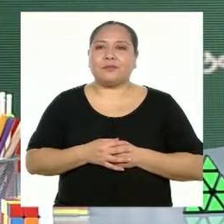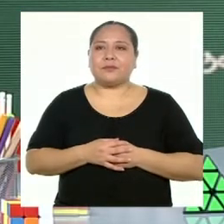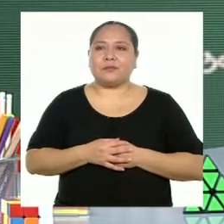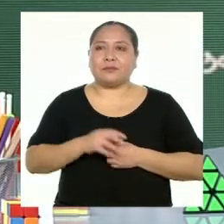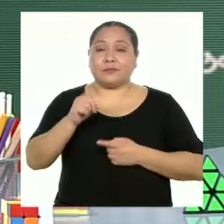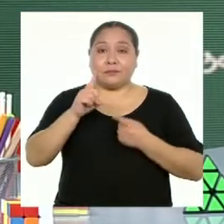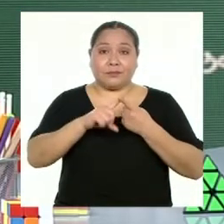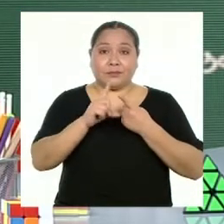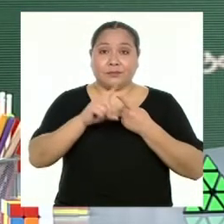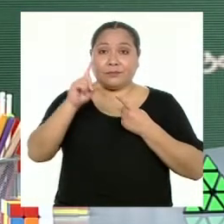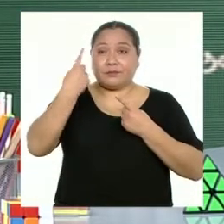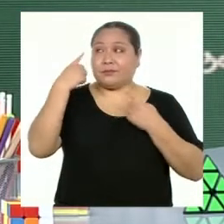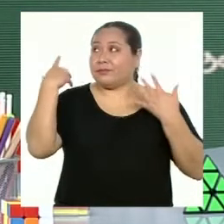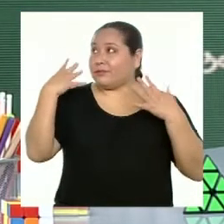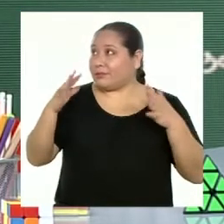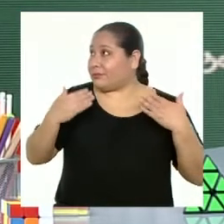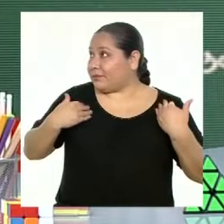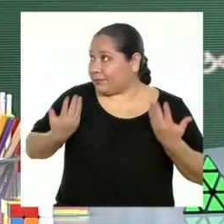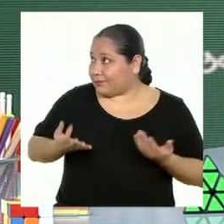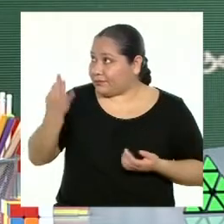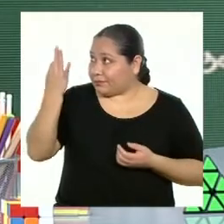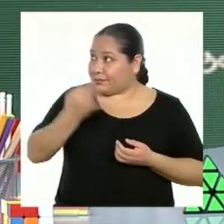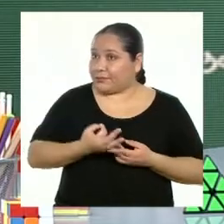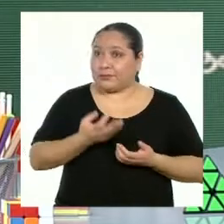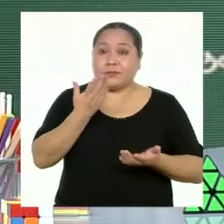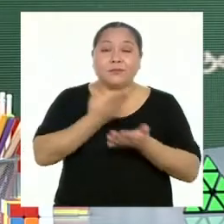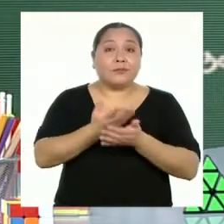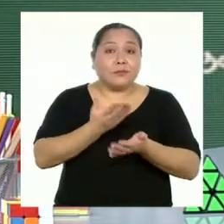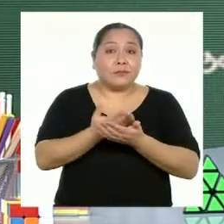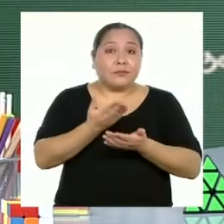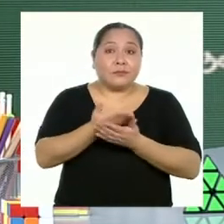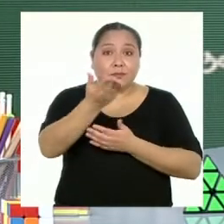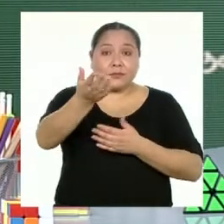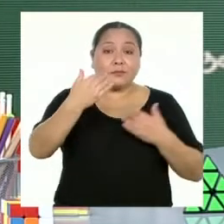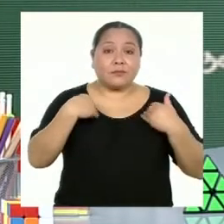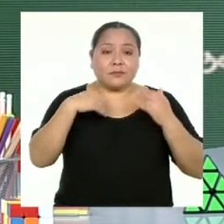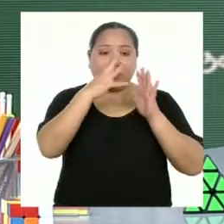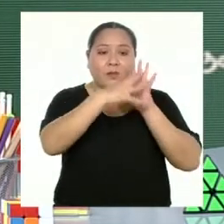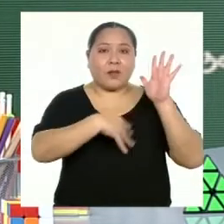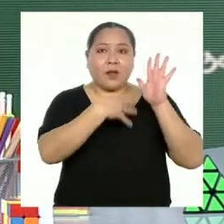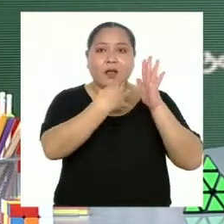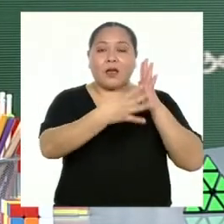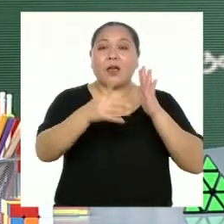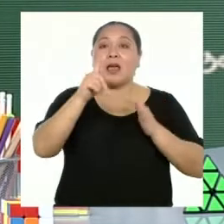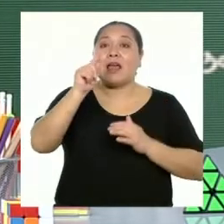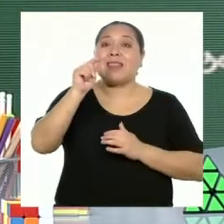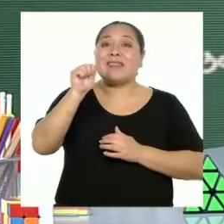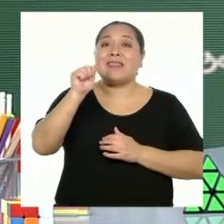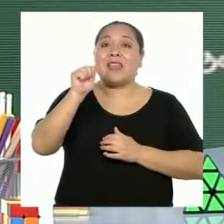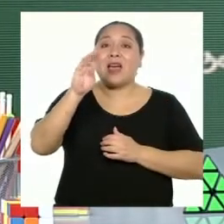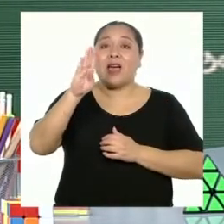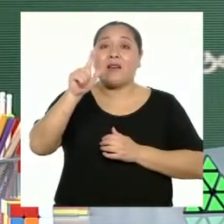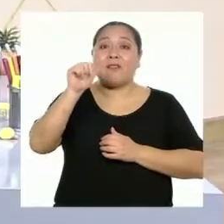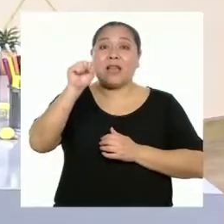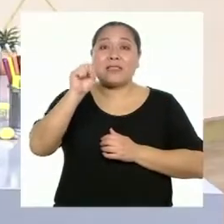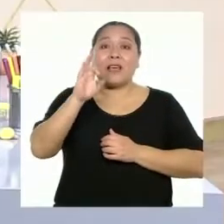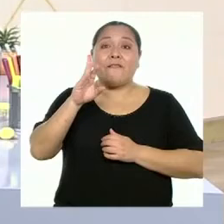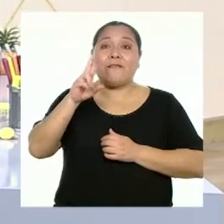El primer paso ya lo tenemos, ¿cierto? Verifiquen si tienen su tabla de frecuencias y sus gráficos de las actividades